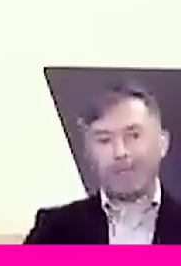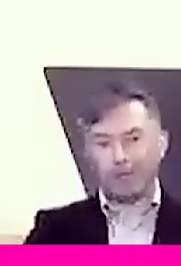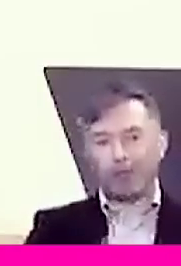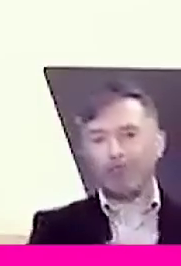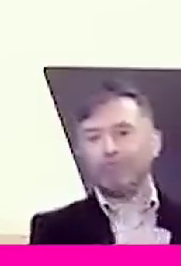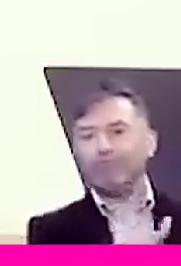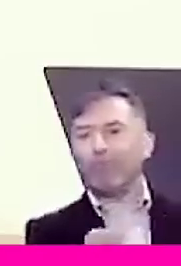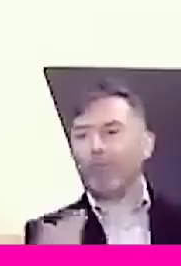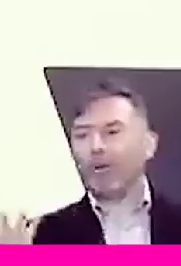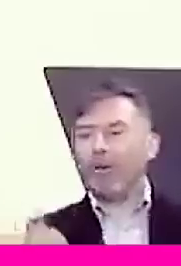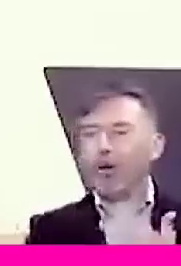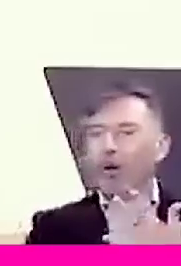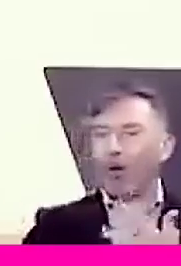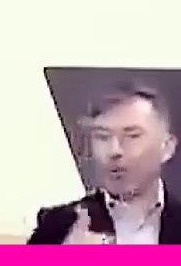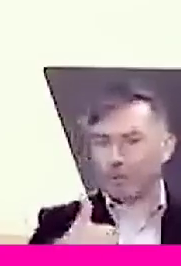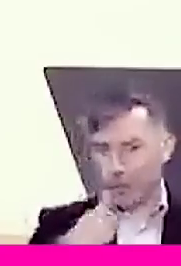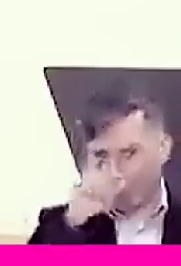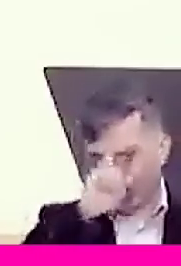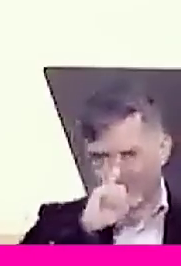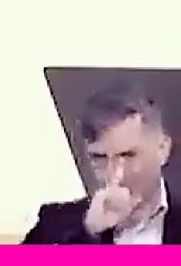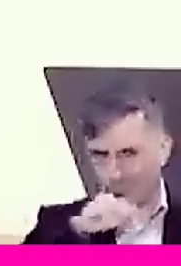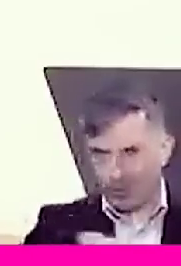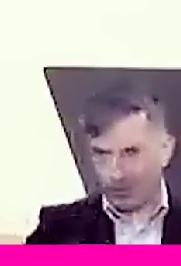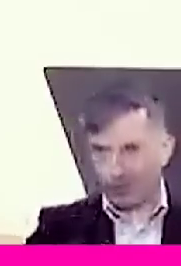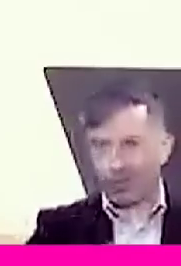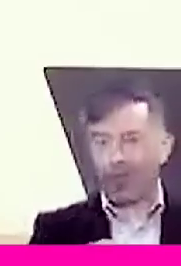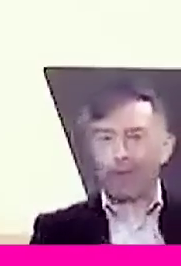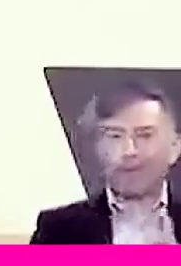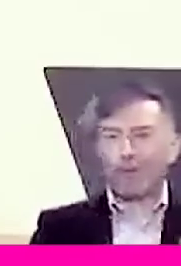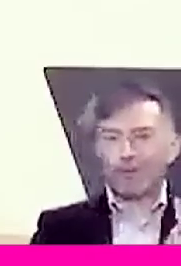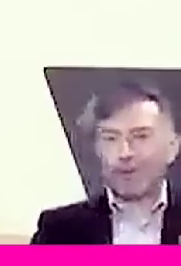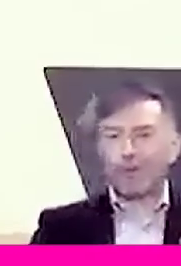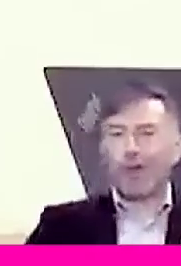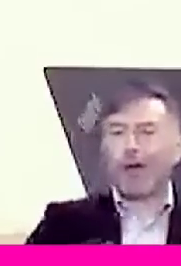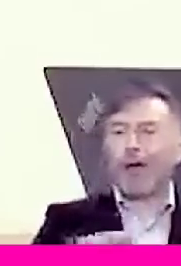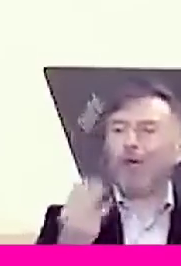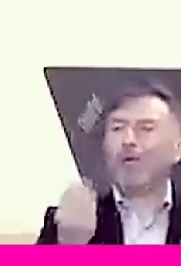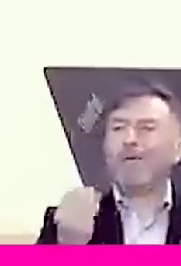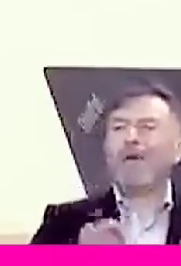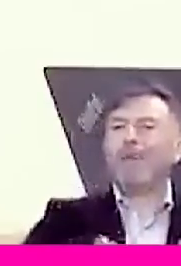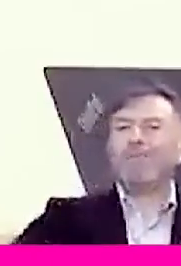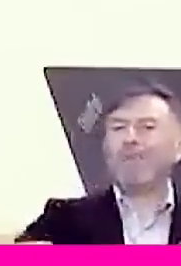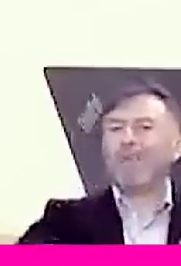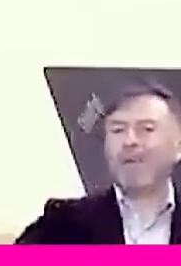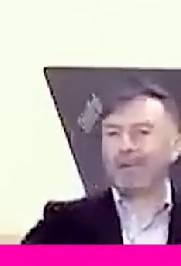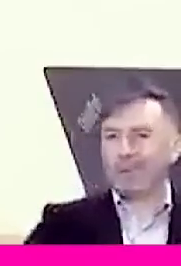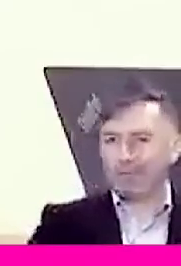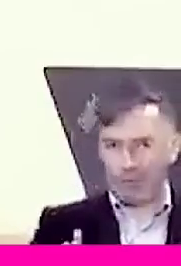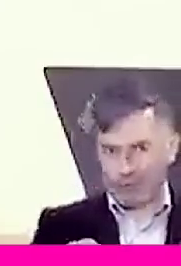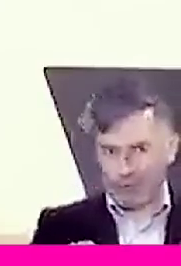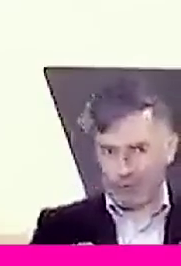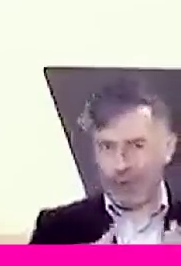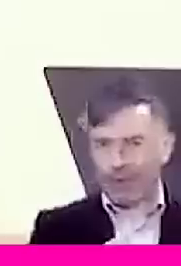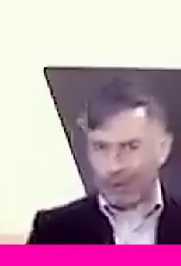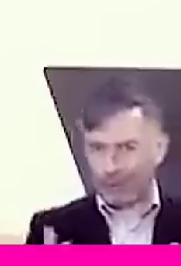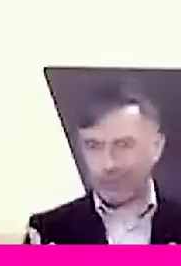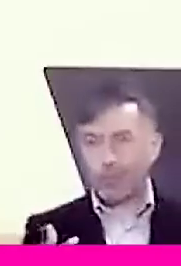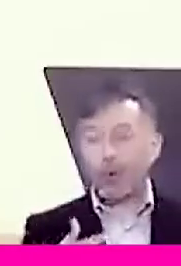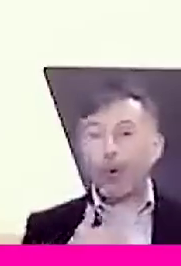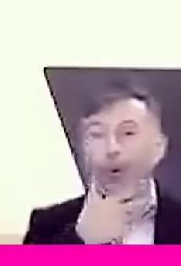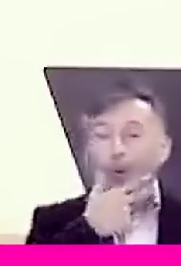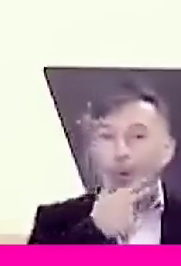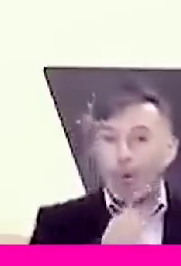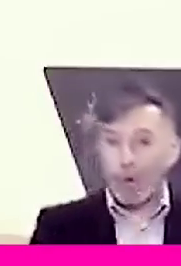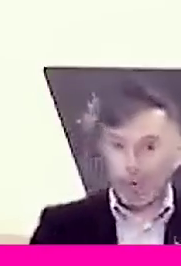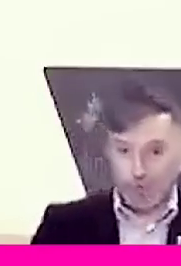electorales segundo agradezco que todas y todos no Uno no dos todas y